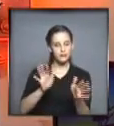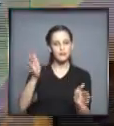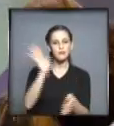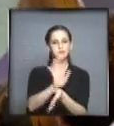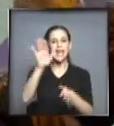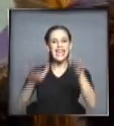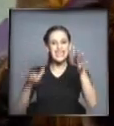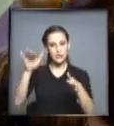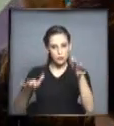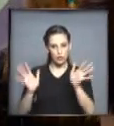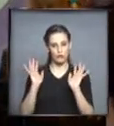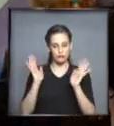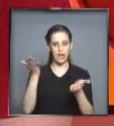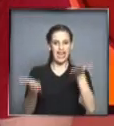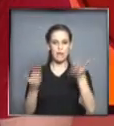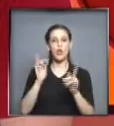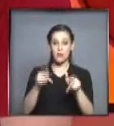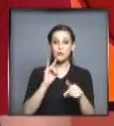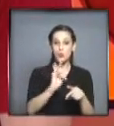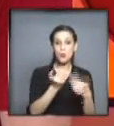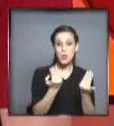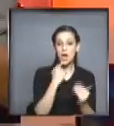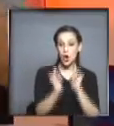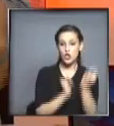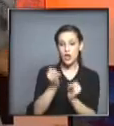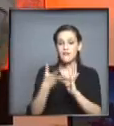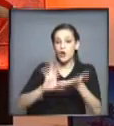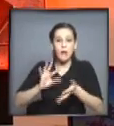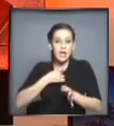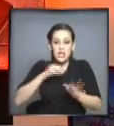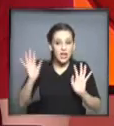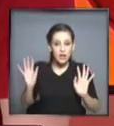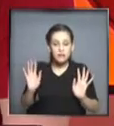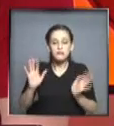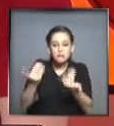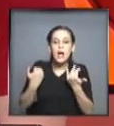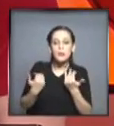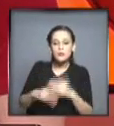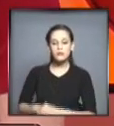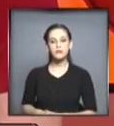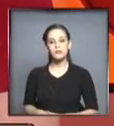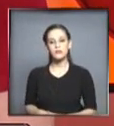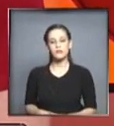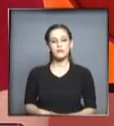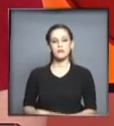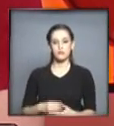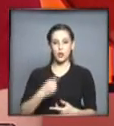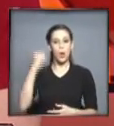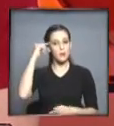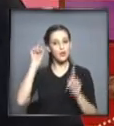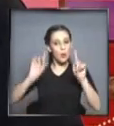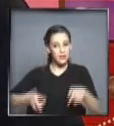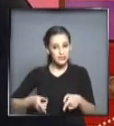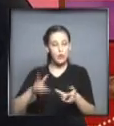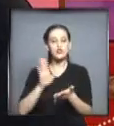equilibrados y vamos a permitir también que él pueda expresarse de la manera que tenga que expresarse. Adam. No, quiero decir que comparto con él las palabras